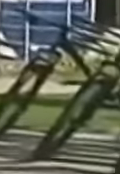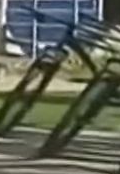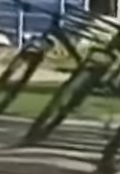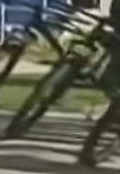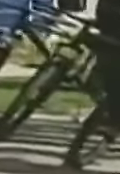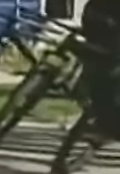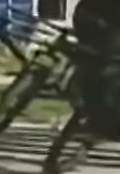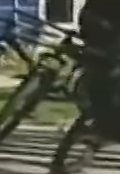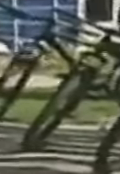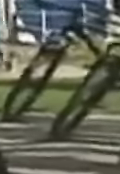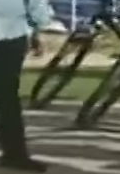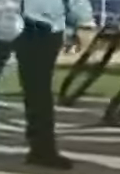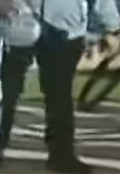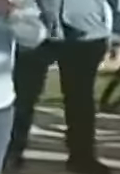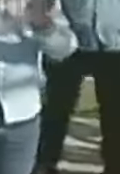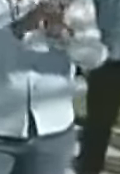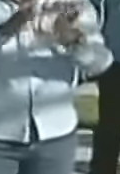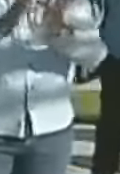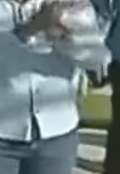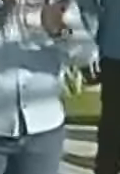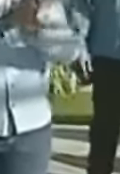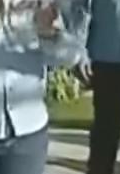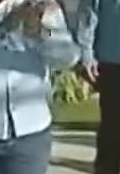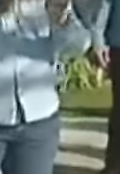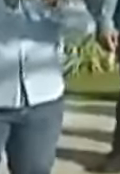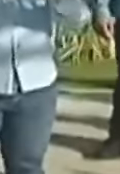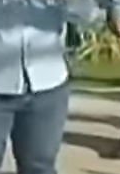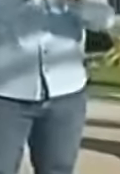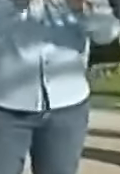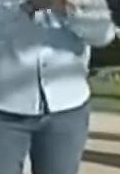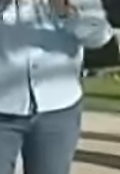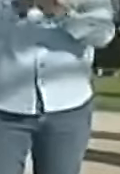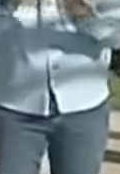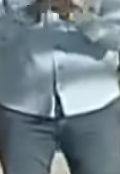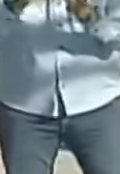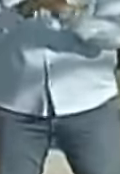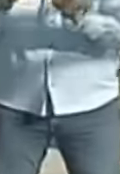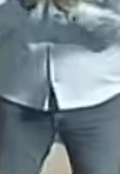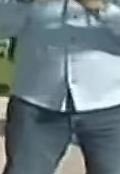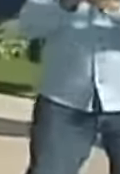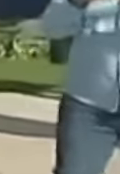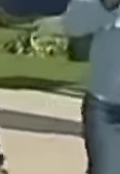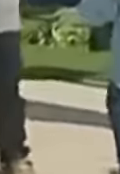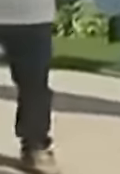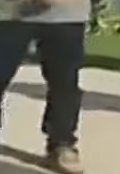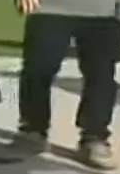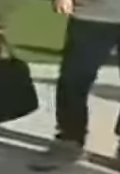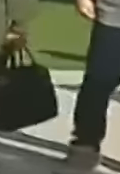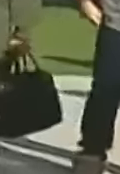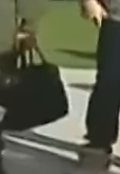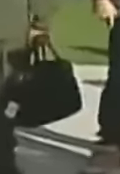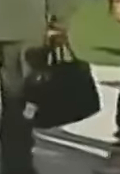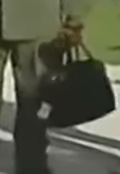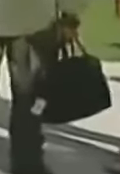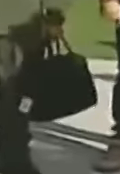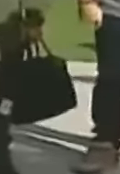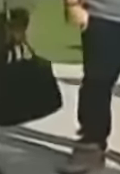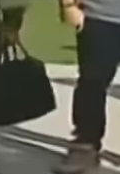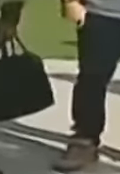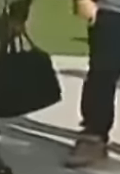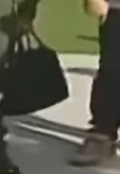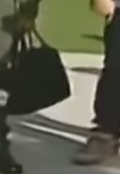Guaira. La Guaira, ¿quién dijo que está lejos La Guaira? La Guaira está más